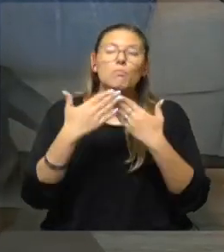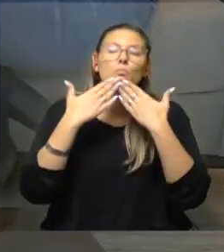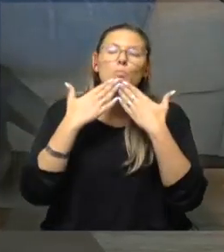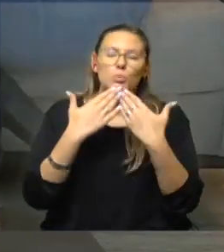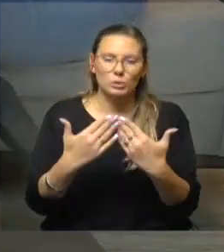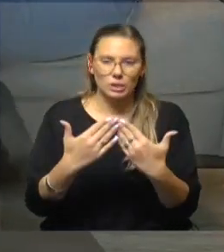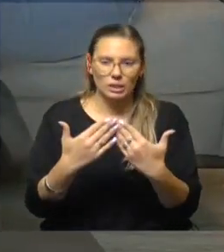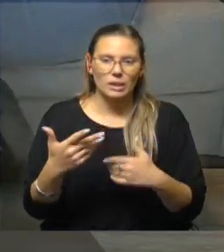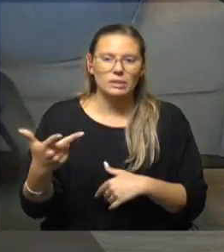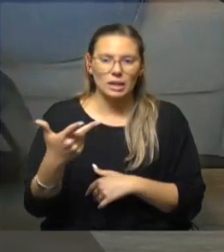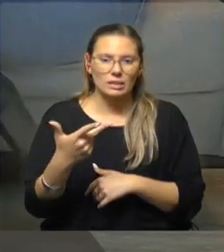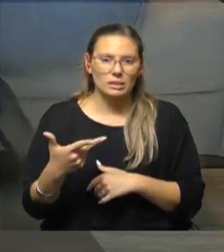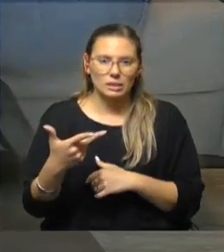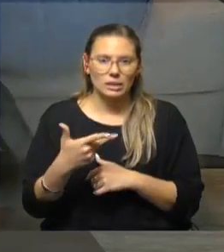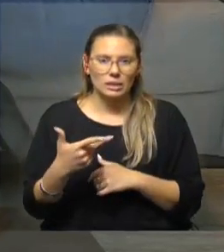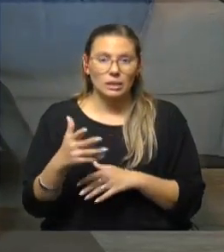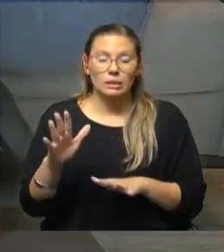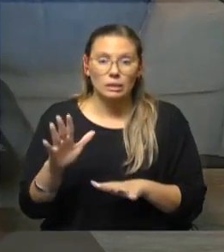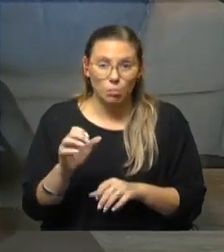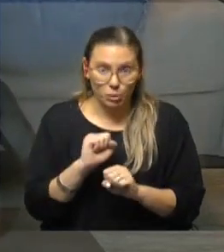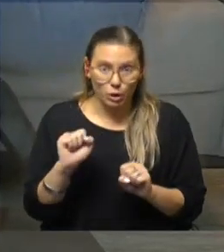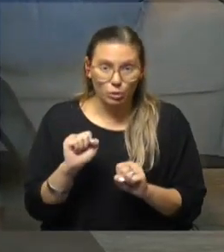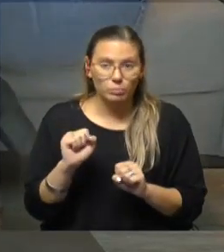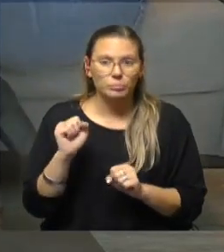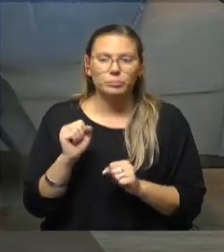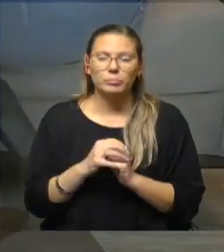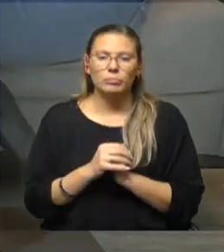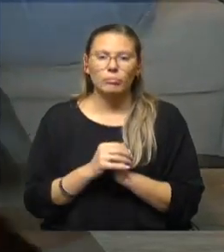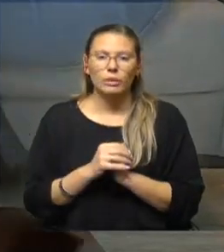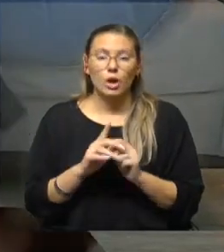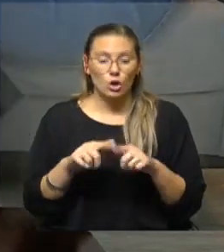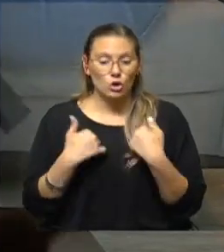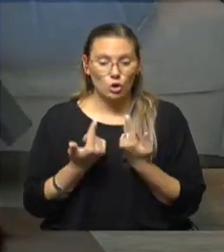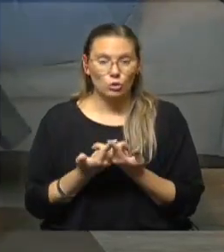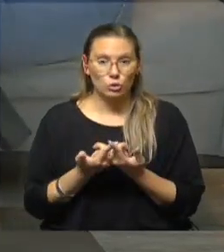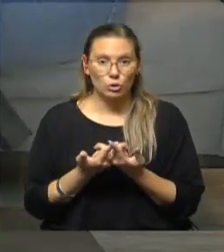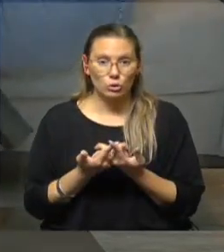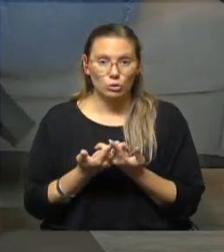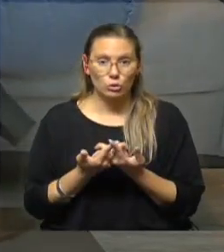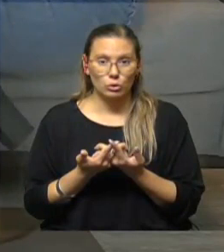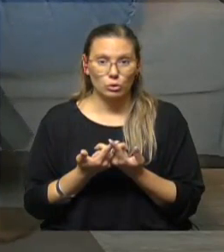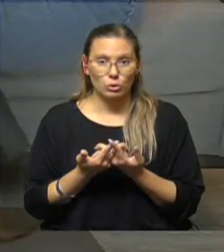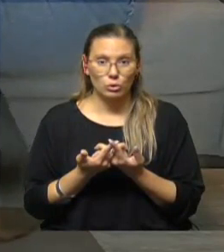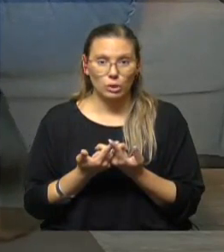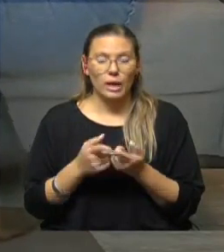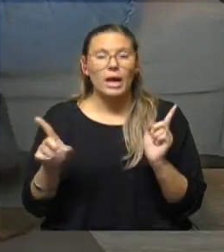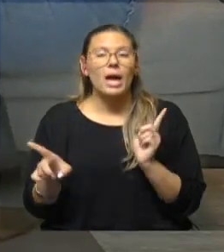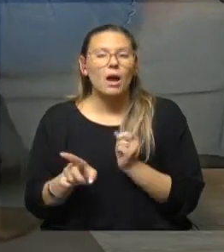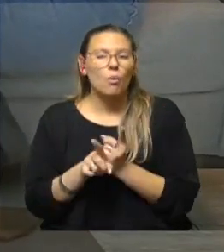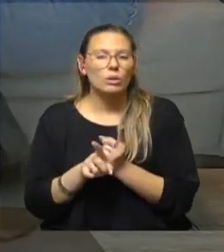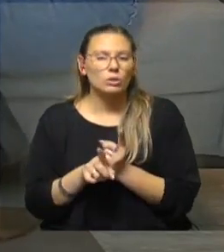gracias, gracias. Silvia. Por supuesto. Nosotros evitamos esos